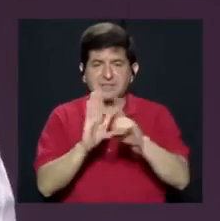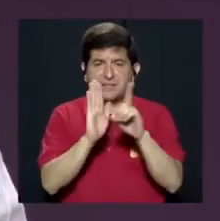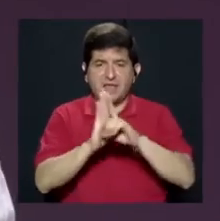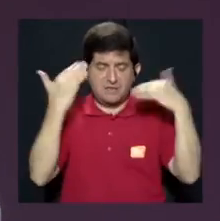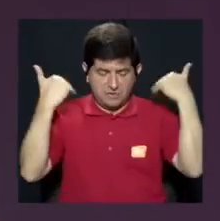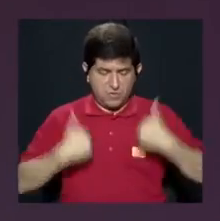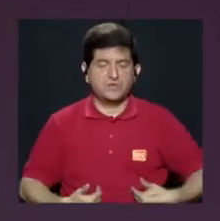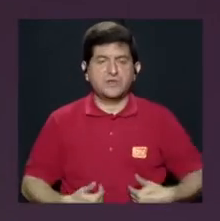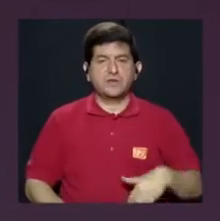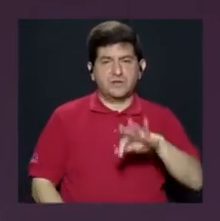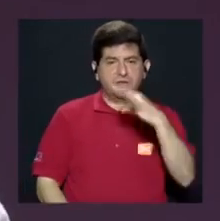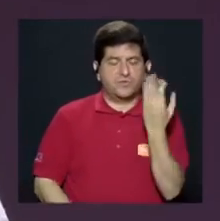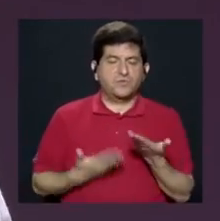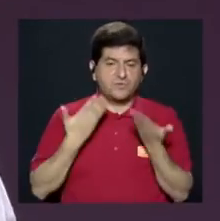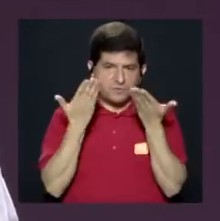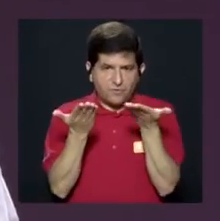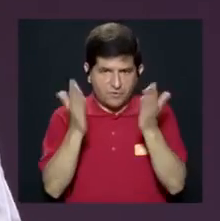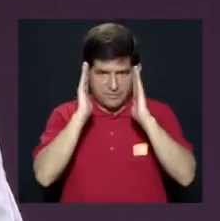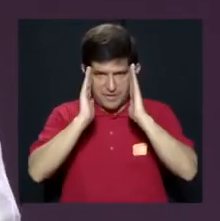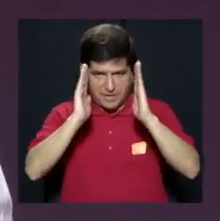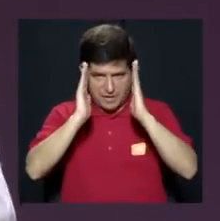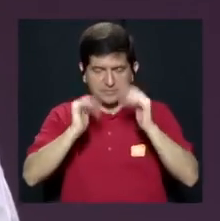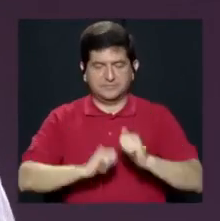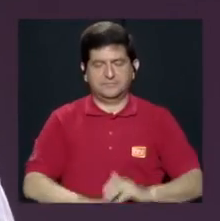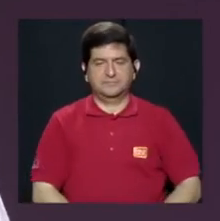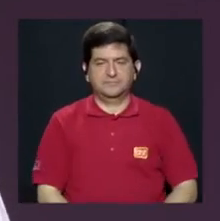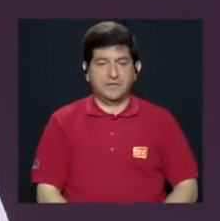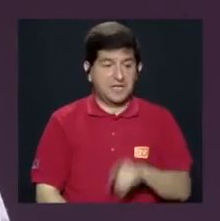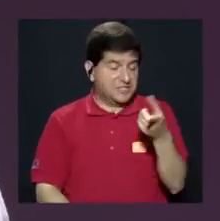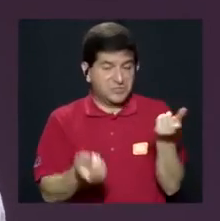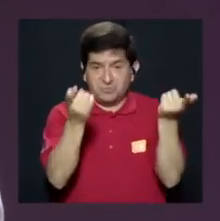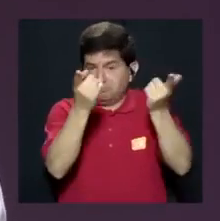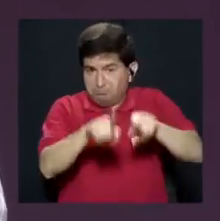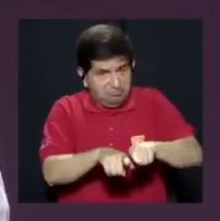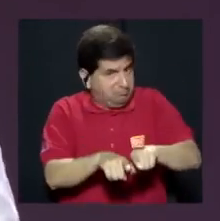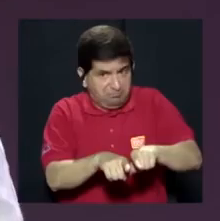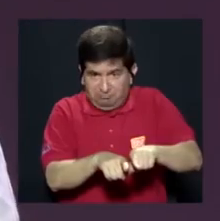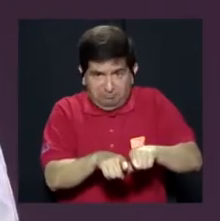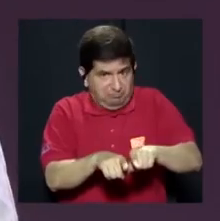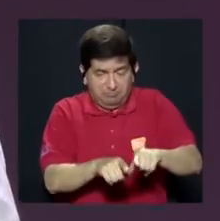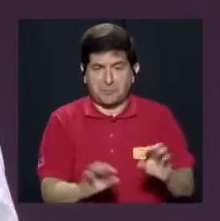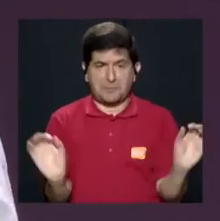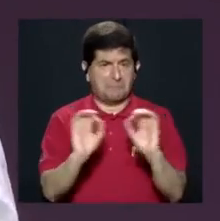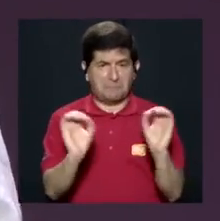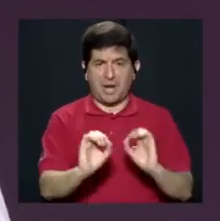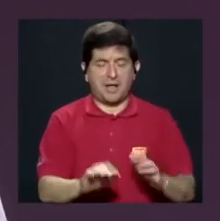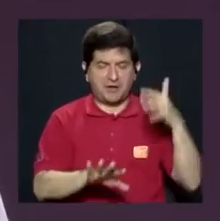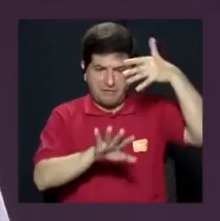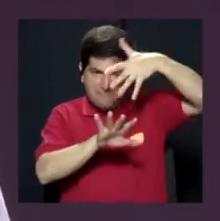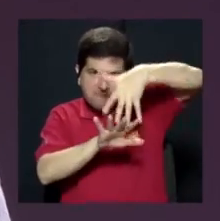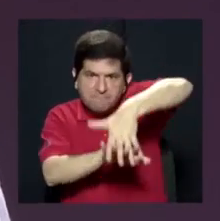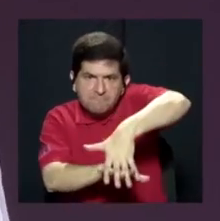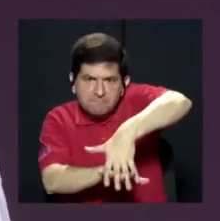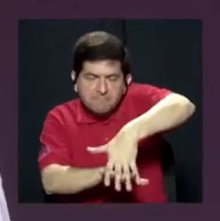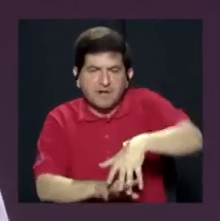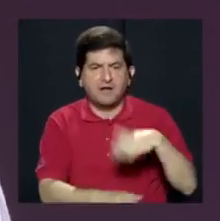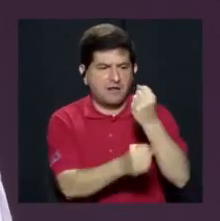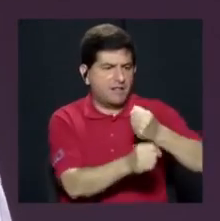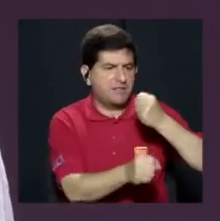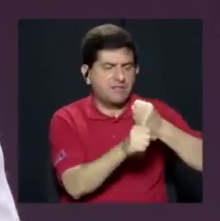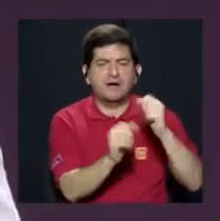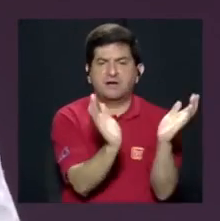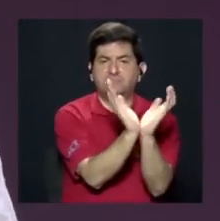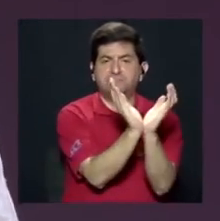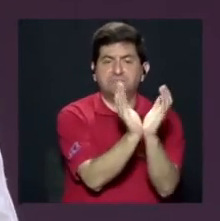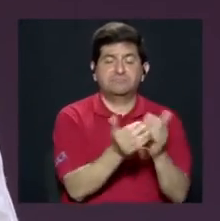humanos en la forma que se brinda la atención sanitaria. Si eso no pasa, si eso no se integra en la manera en que se trabaja desde la